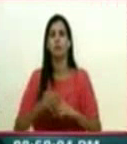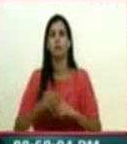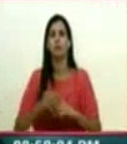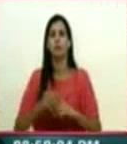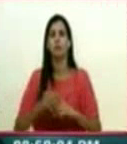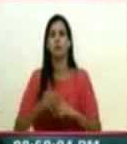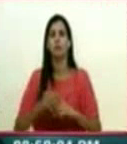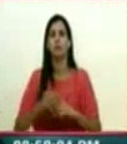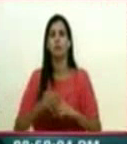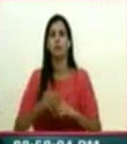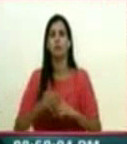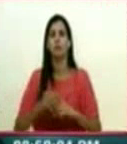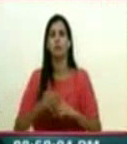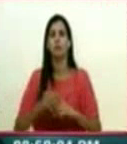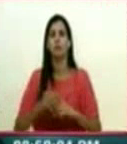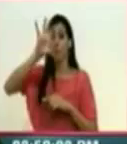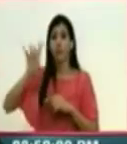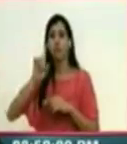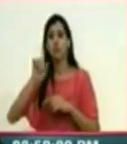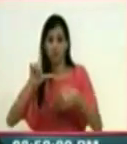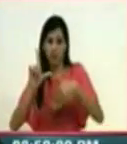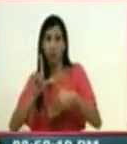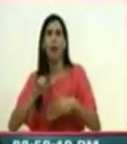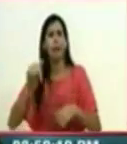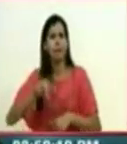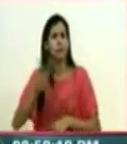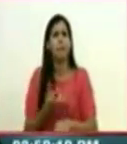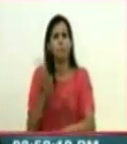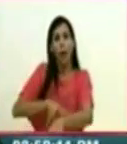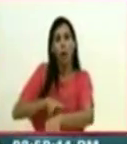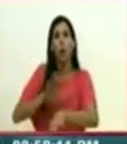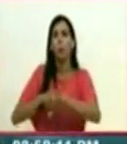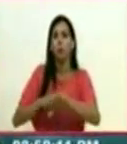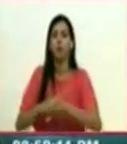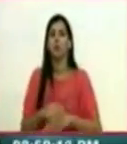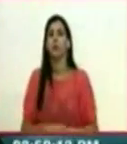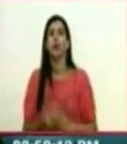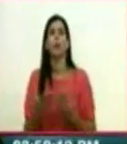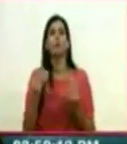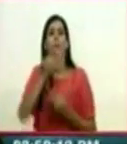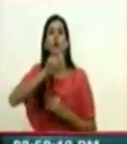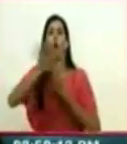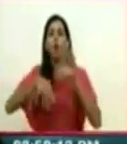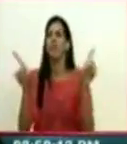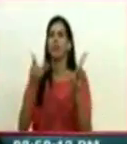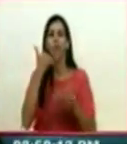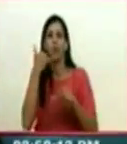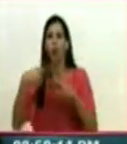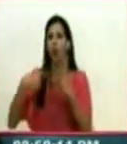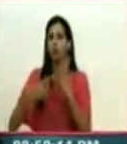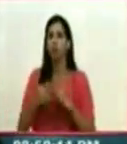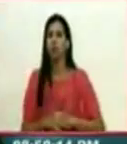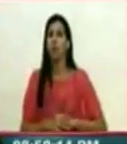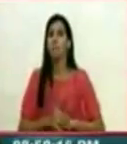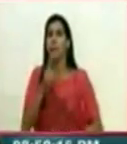incluso a otros países de la región. En gran medida, esto se debe al incremento del poder adquisitivo en Venezuela. Cada vez son más